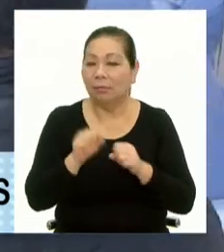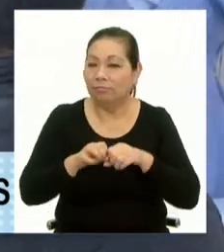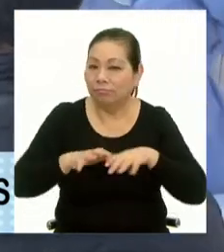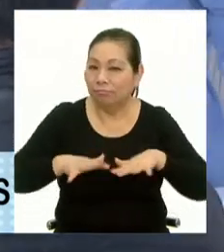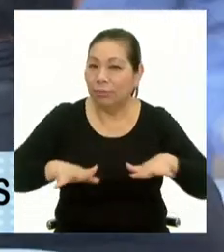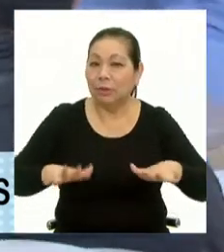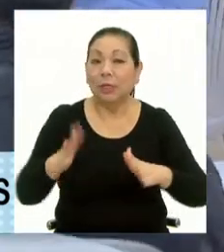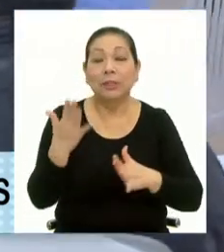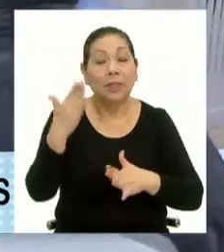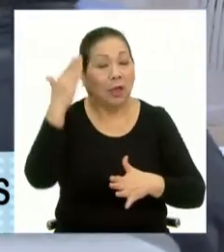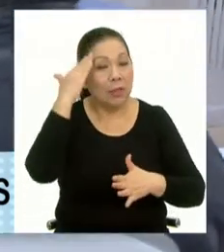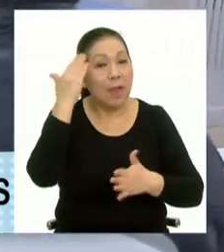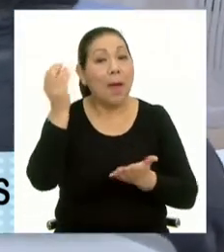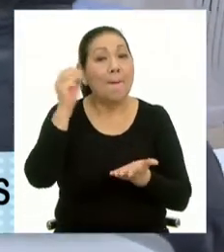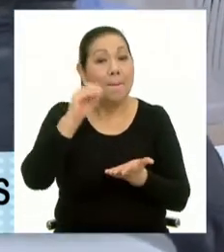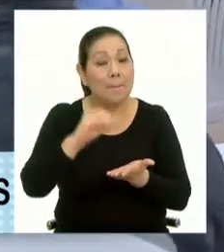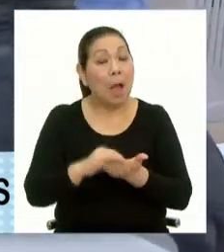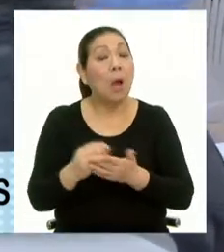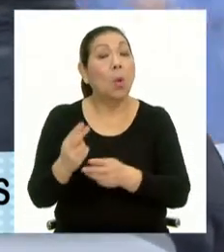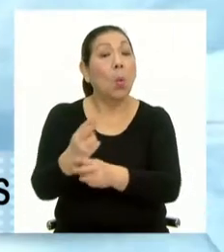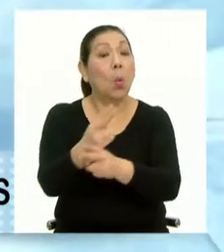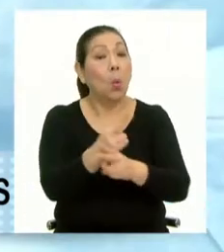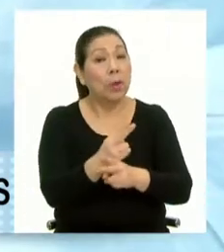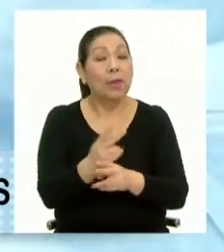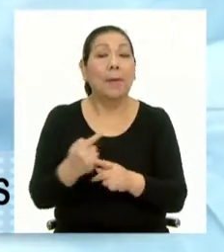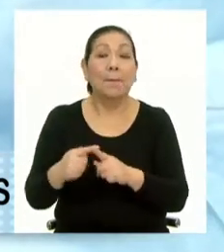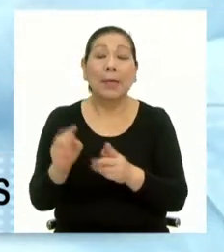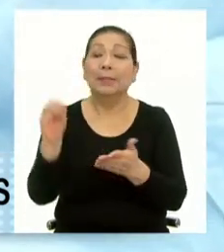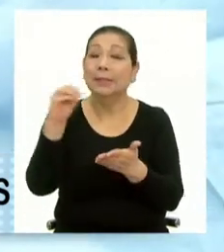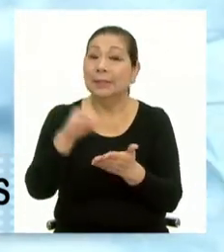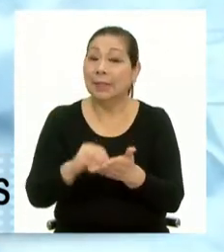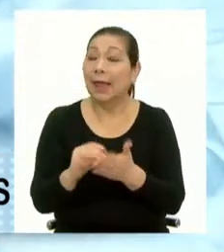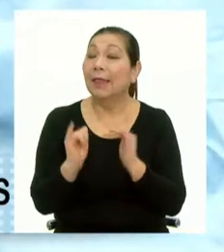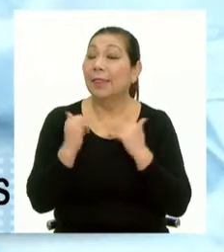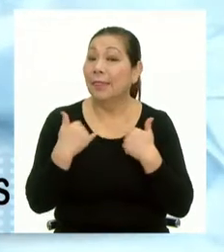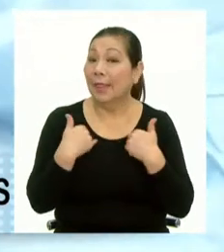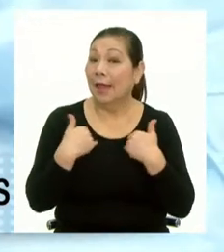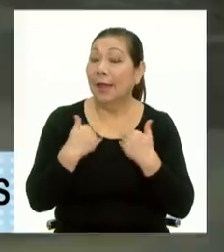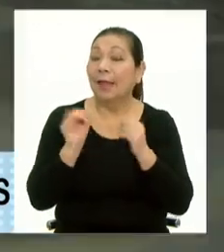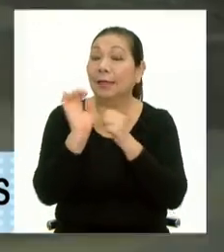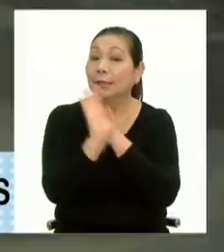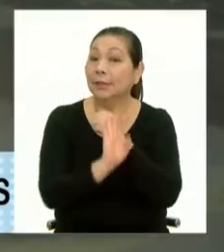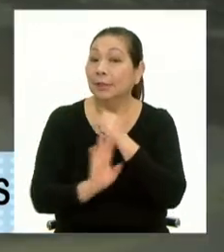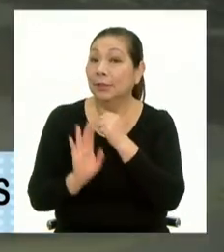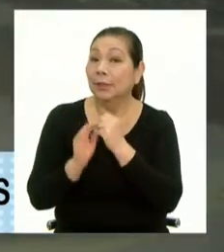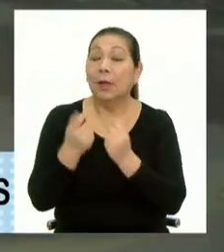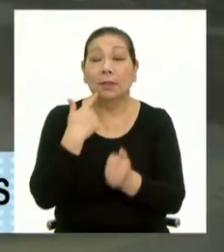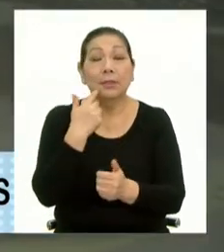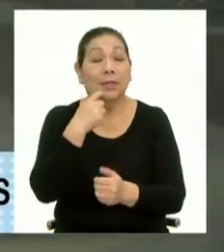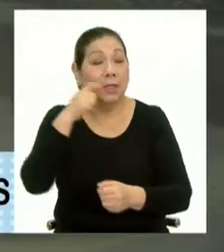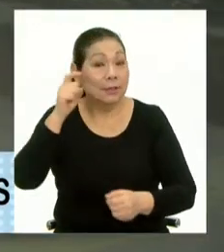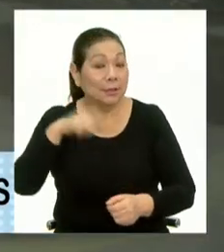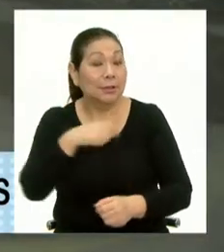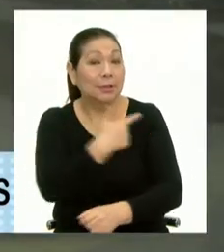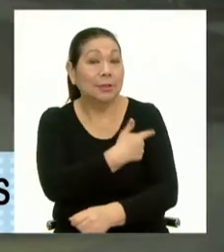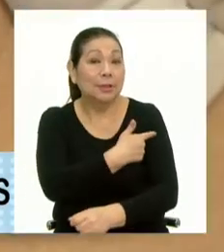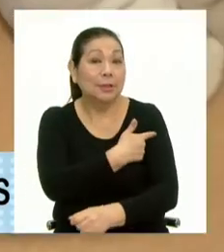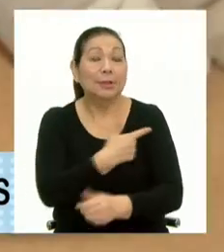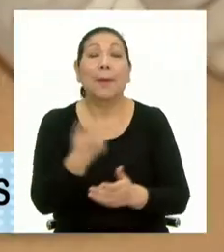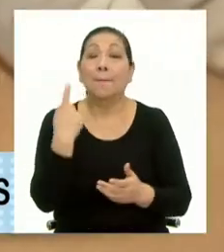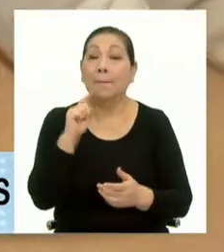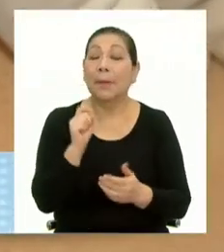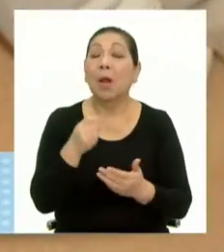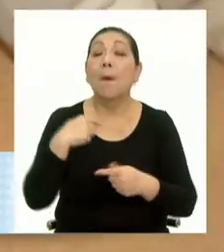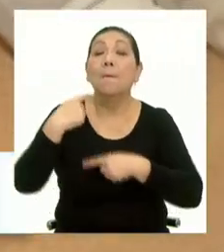extienden por 5 días más las medidas sanitarias. Además, dijo que se tienen garantizadas las dosis necesarias para la realización